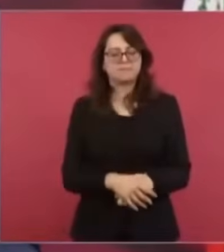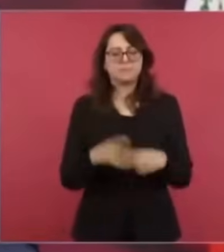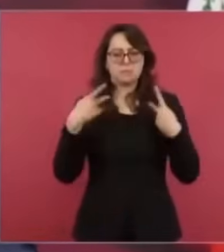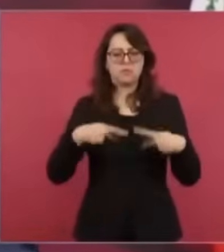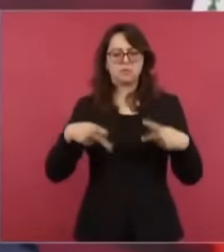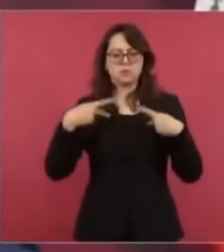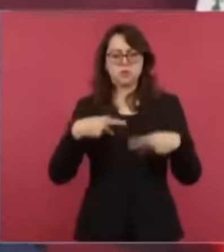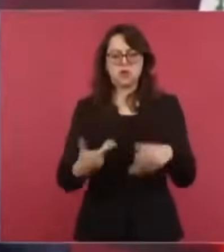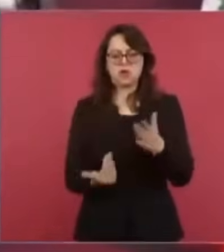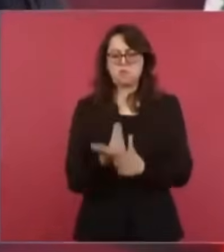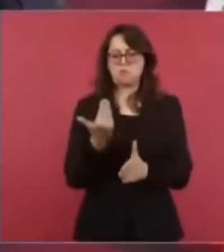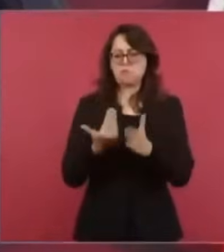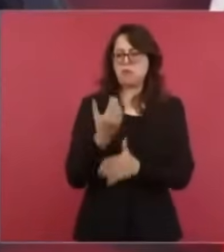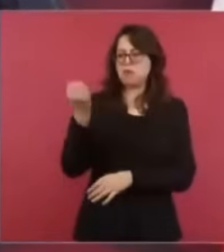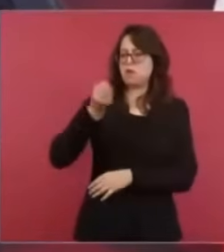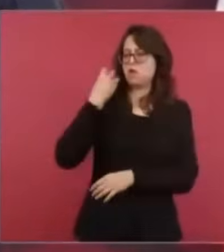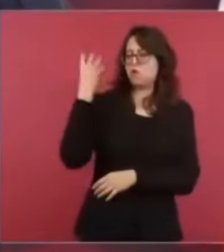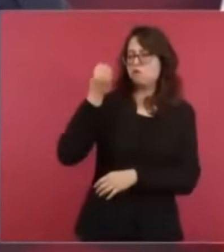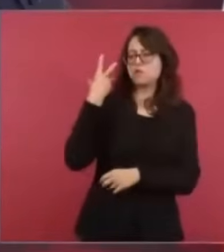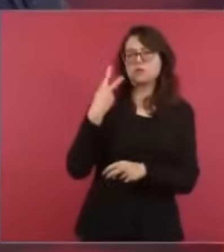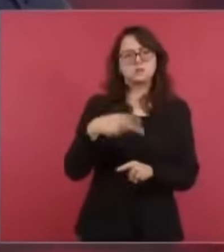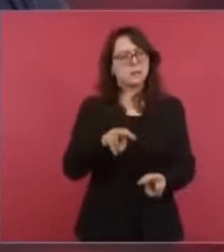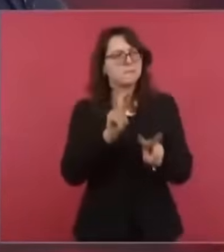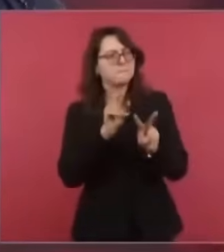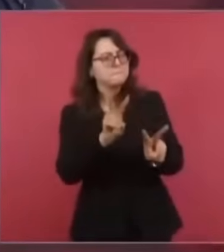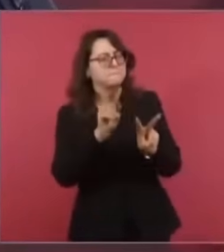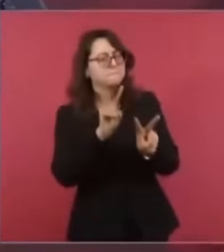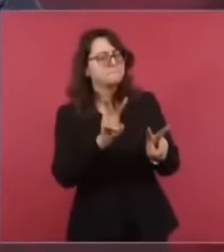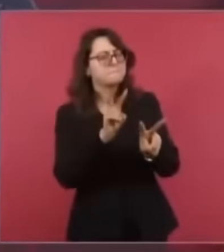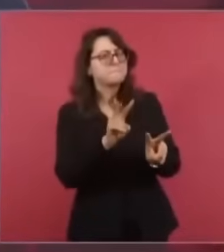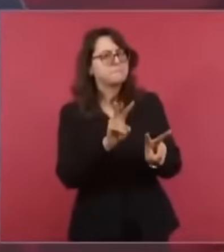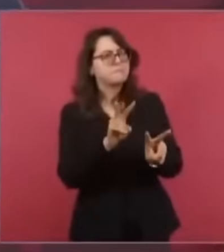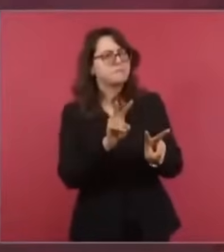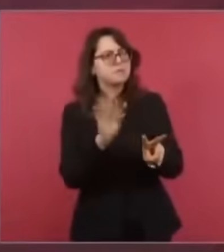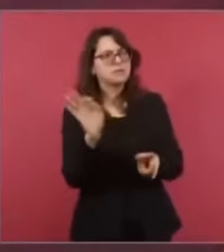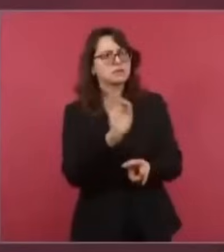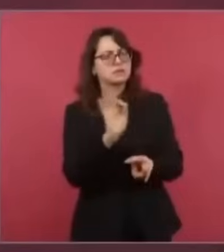sabían que había esta caja de ahorro especial?